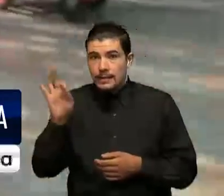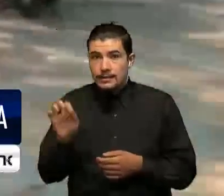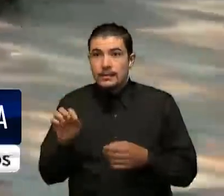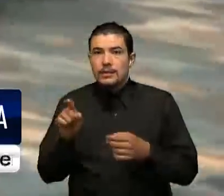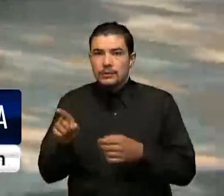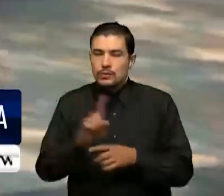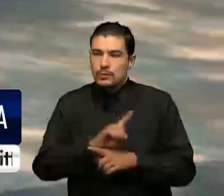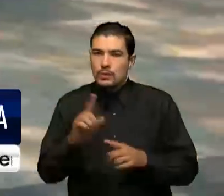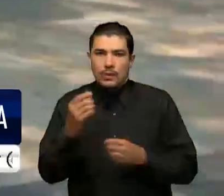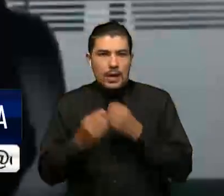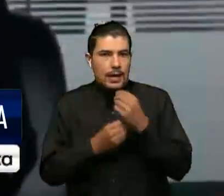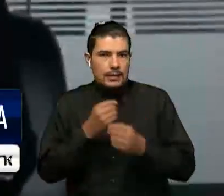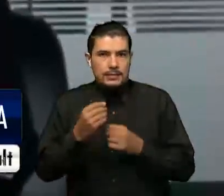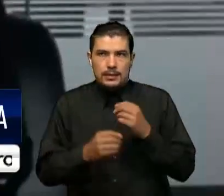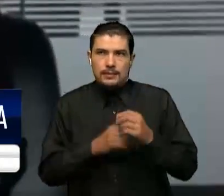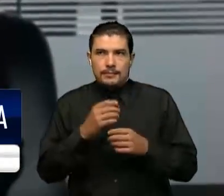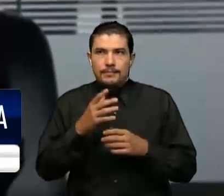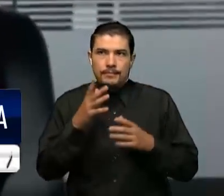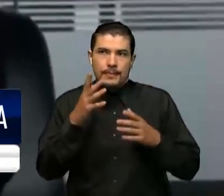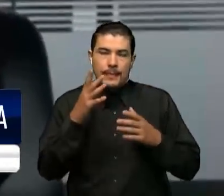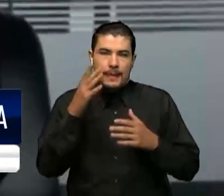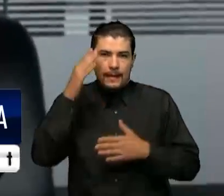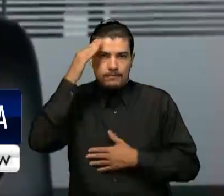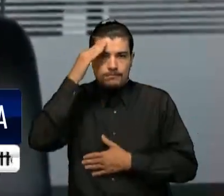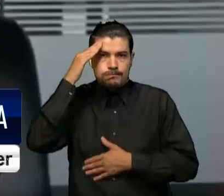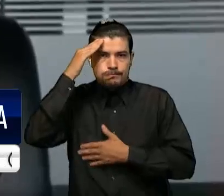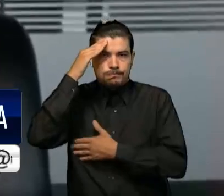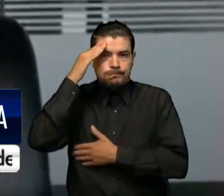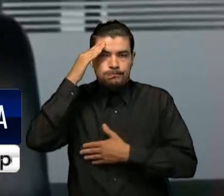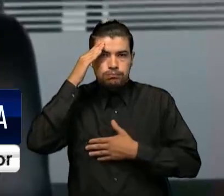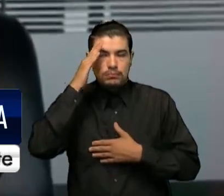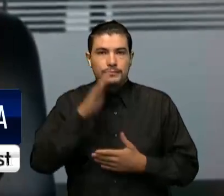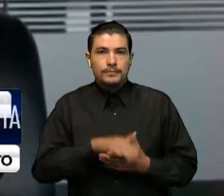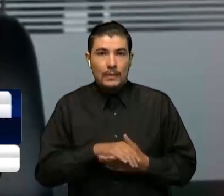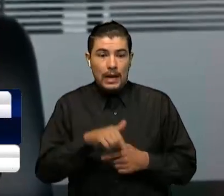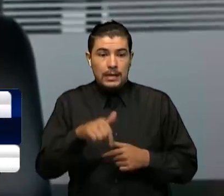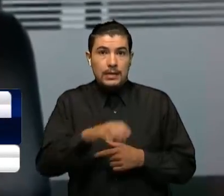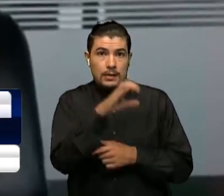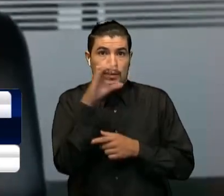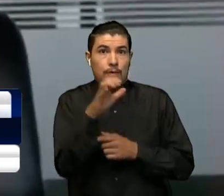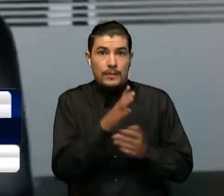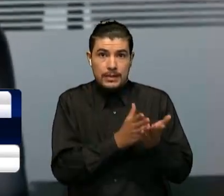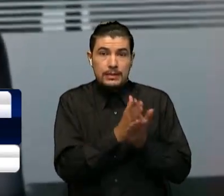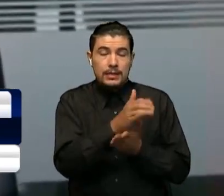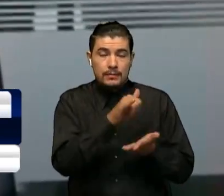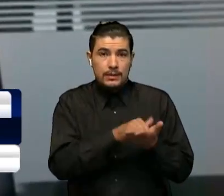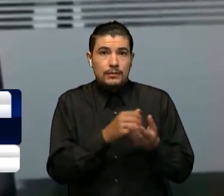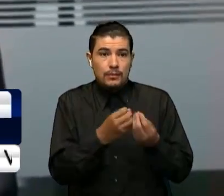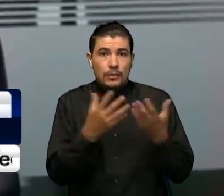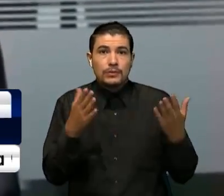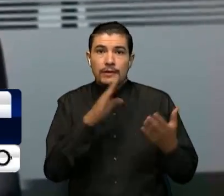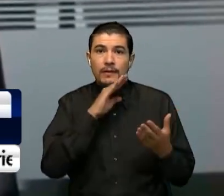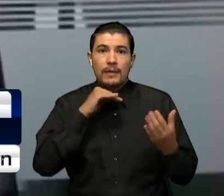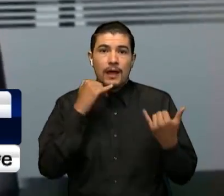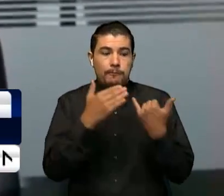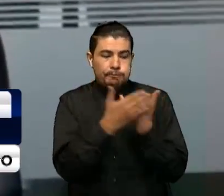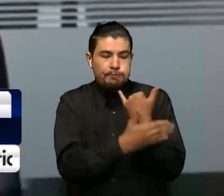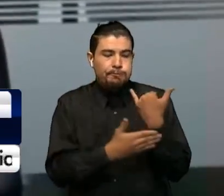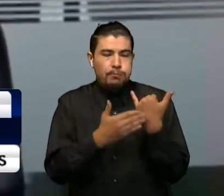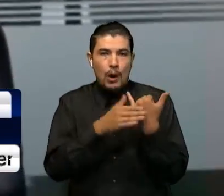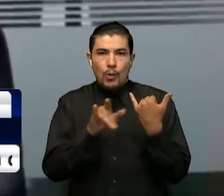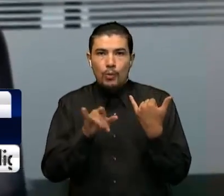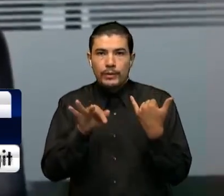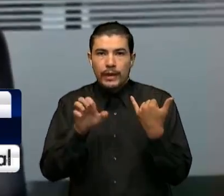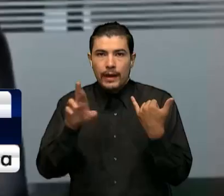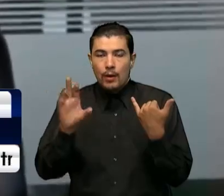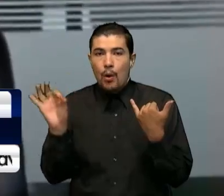la mamografía en colombia las mujeres siguen teniendo riesgo de adquirir cáncer de cuello uterino y cáncer de mama por eso me